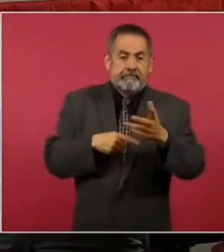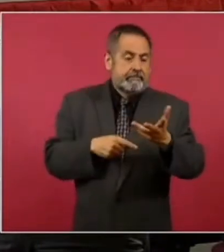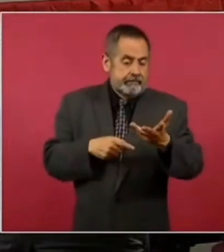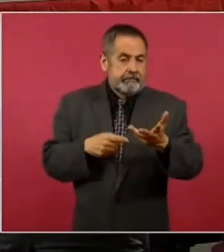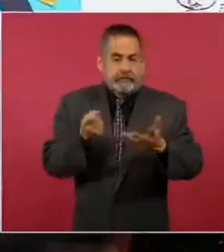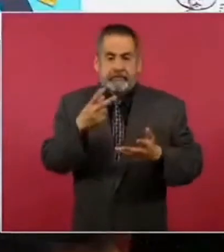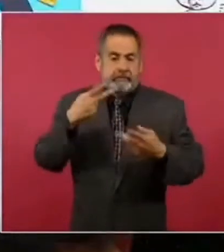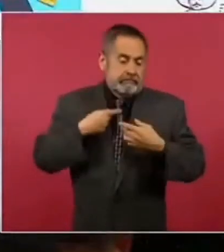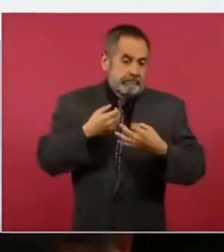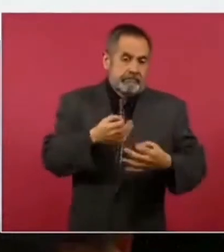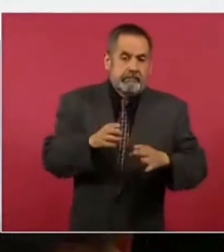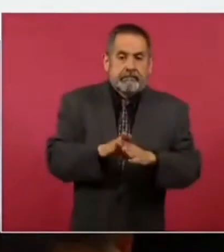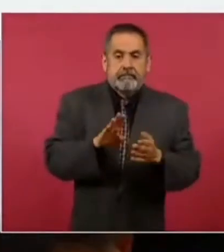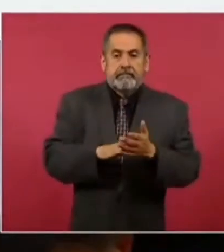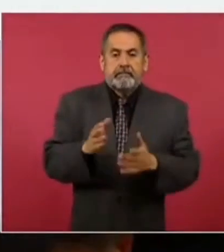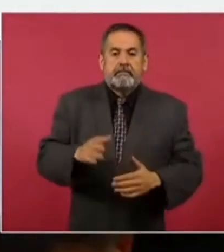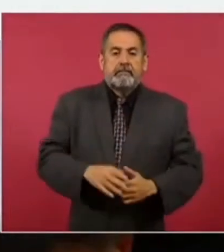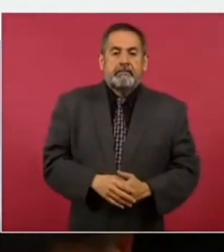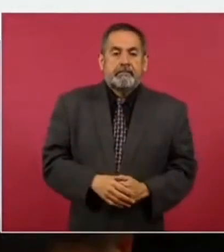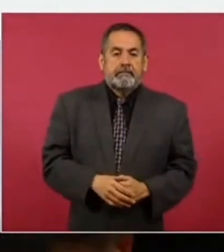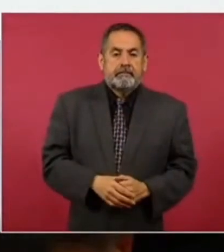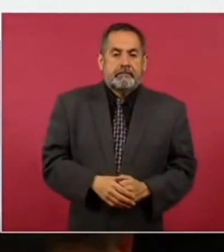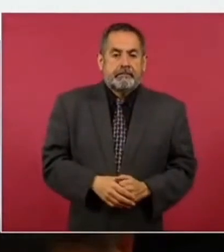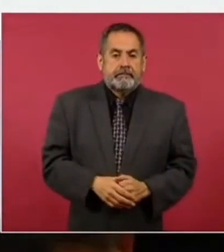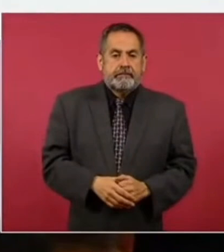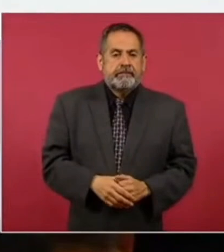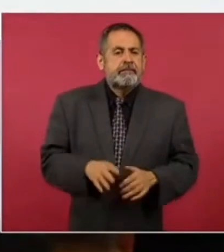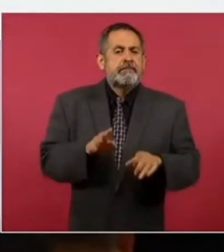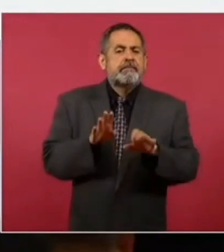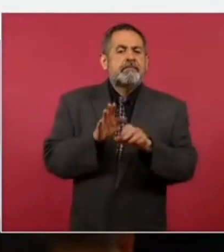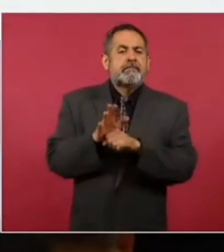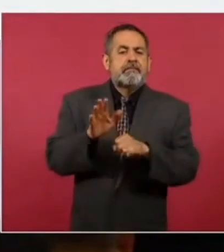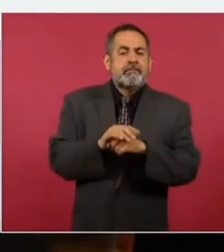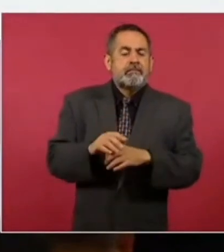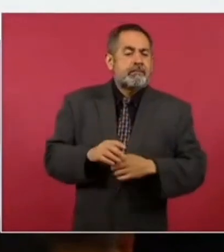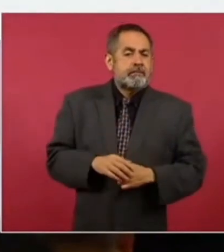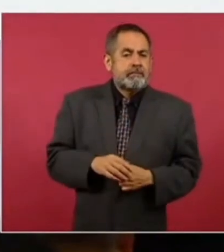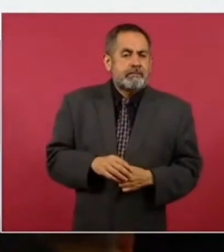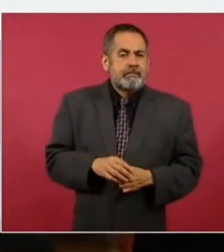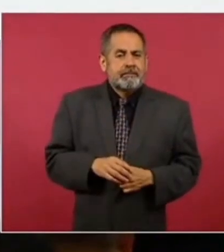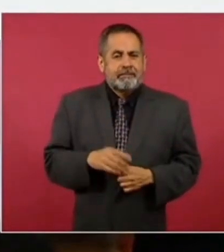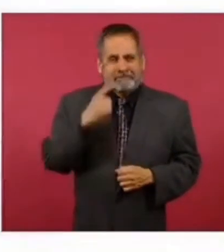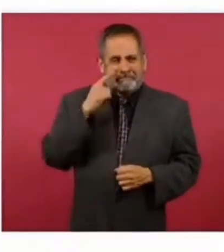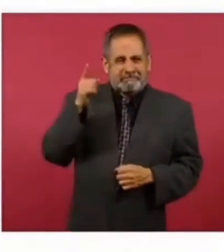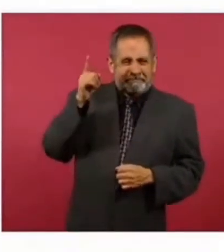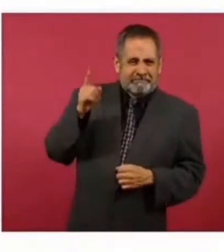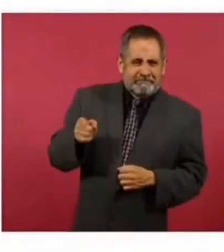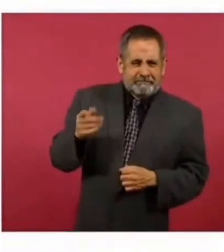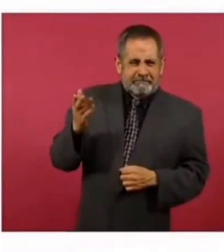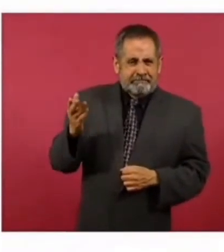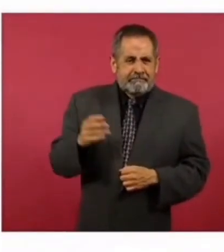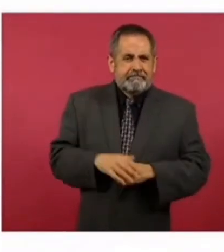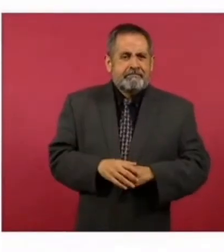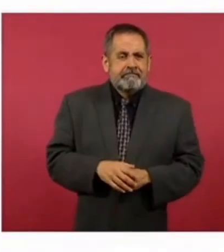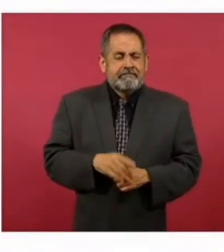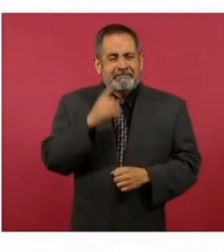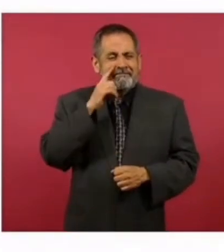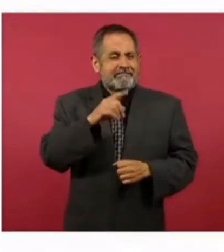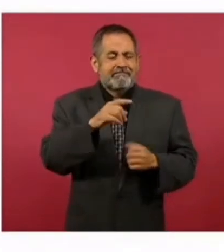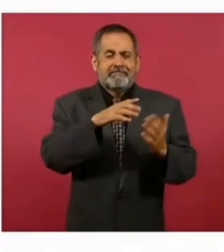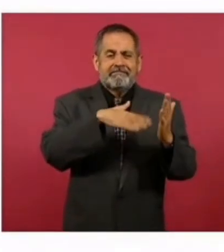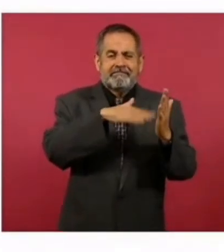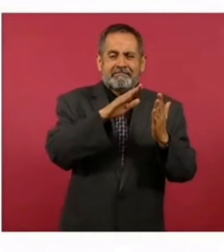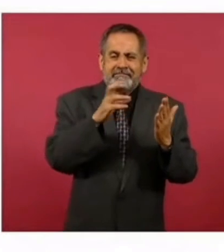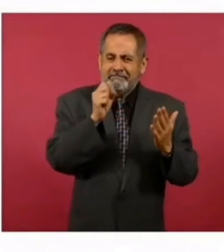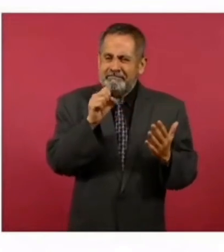esta adicción. La siguiente, por favor. Aquí vemos algunos de los que son comunes, disolventes de pinturas, el